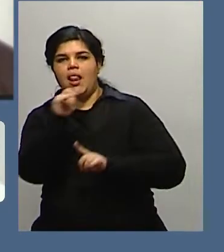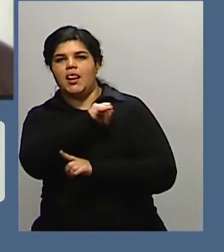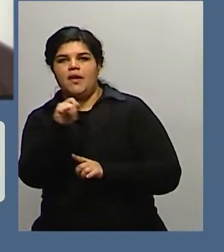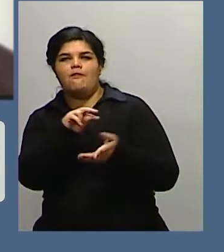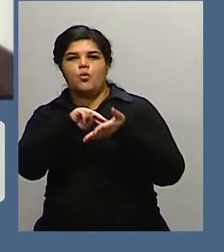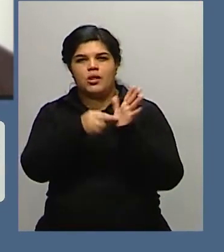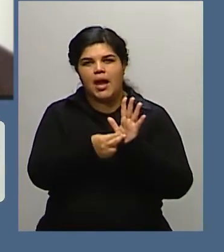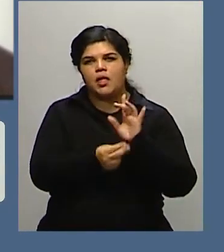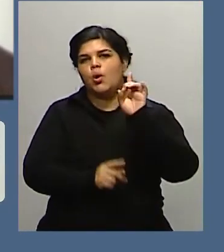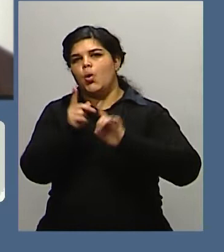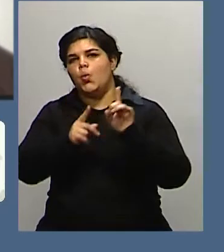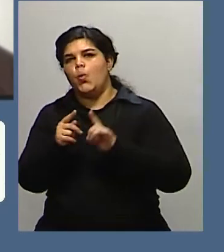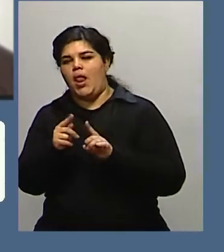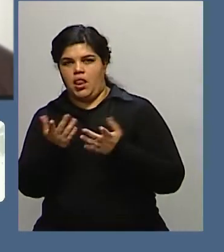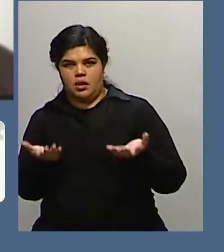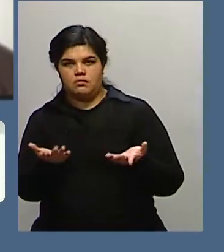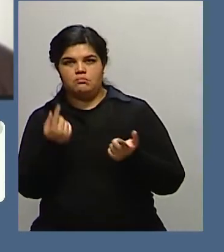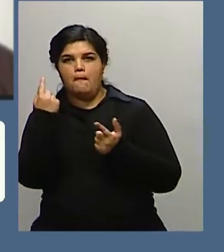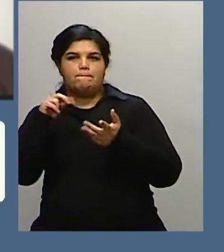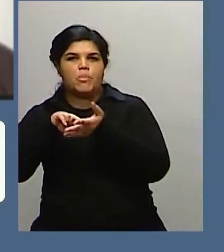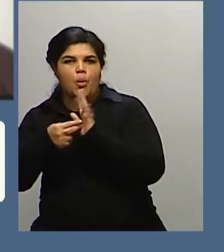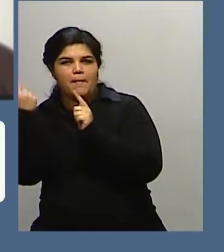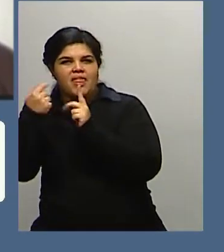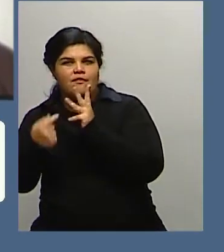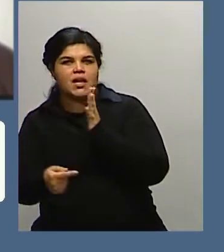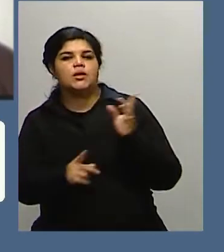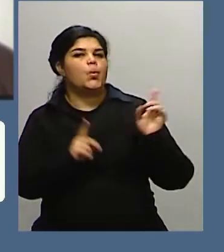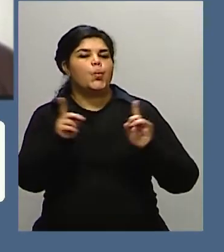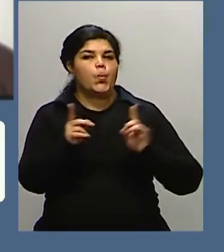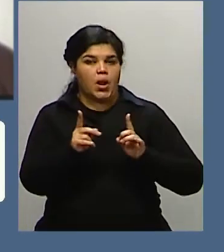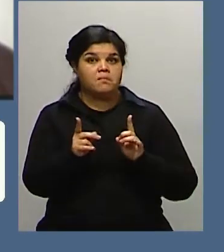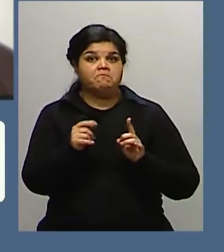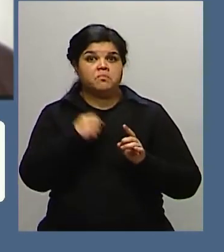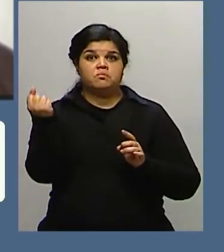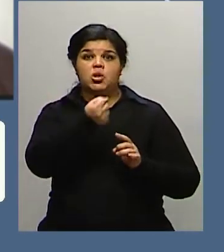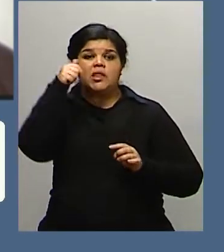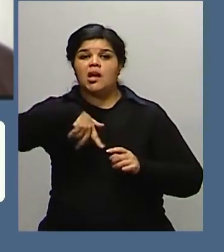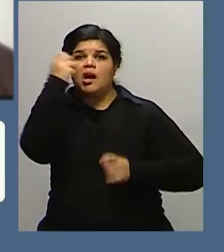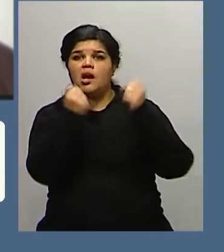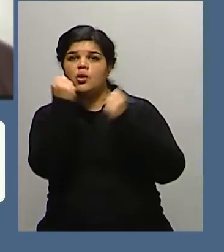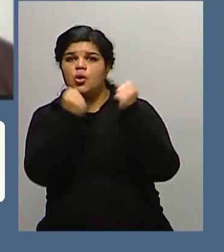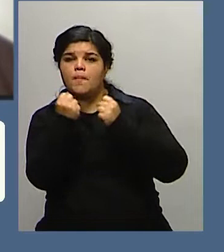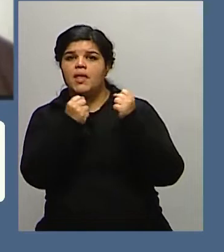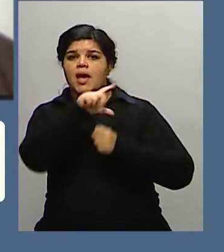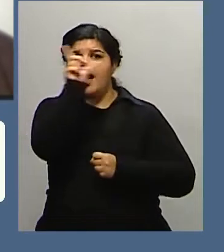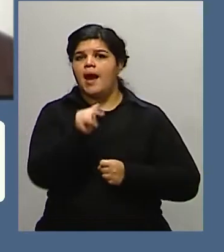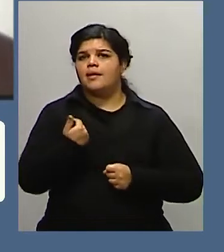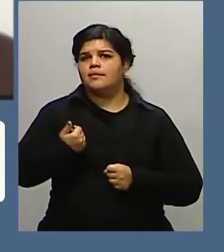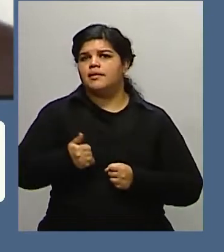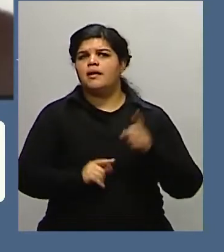internacional para la economía argentina. ¿Qué se le ha presentado a la Argentina en estos sentidos?